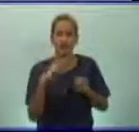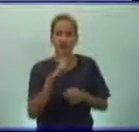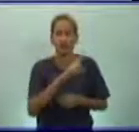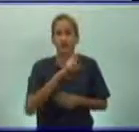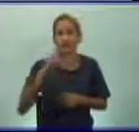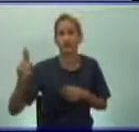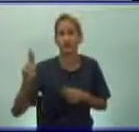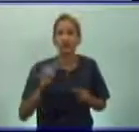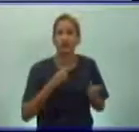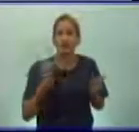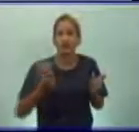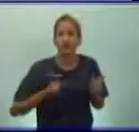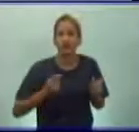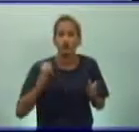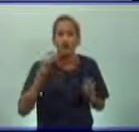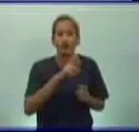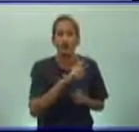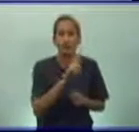luchó.